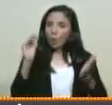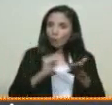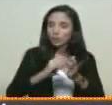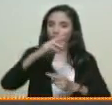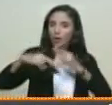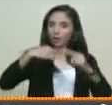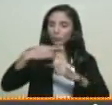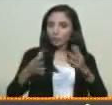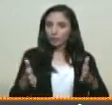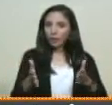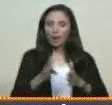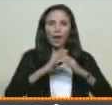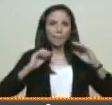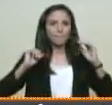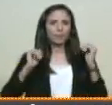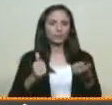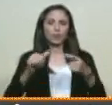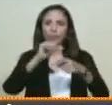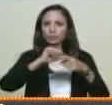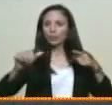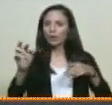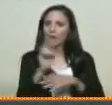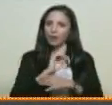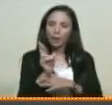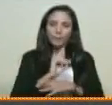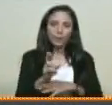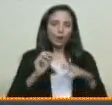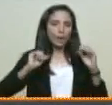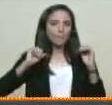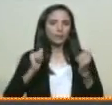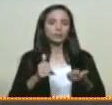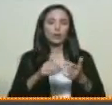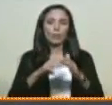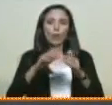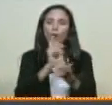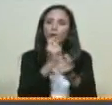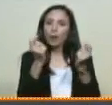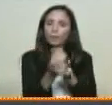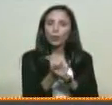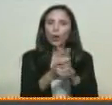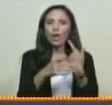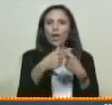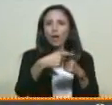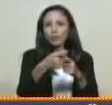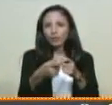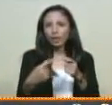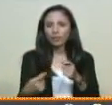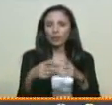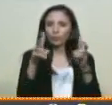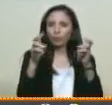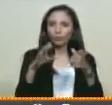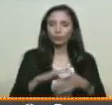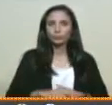de Venezuela, esta misma semana anunciarla. Y yo estuve en estos días en el dilema.